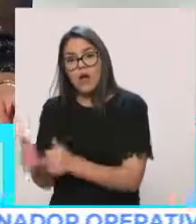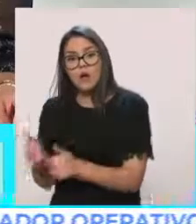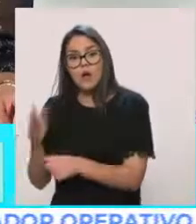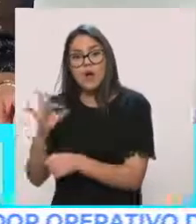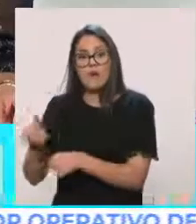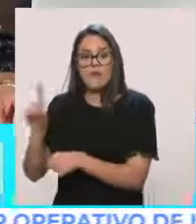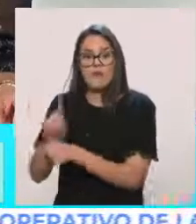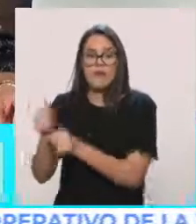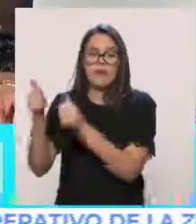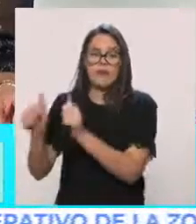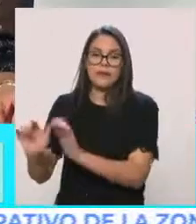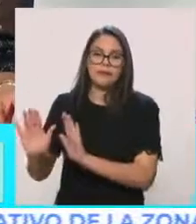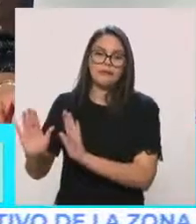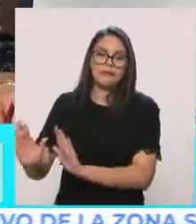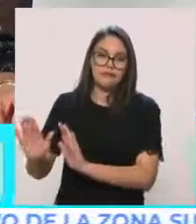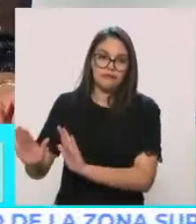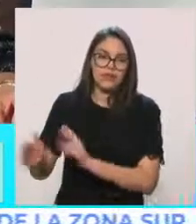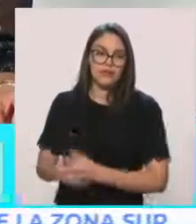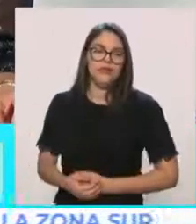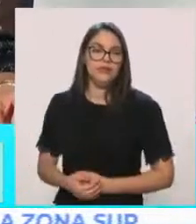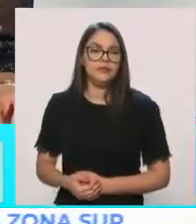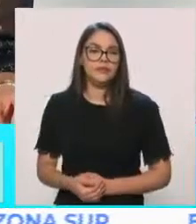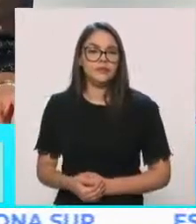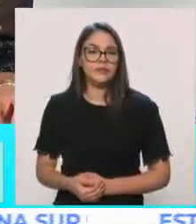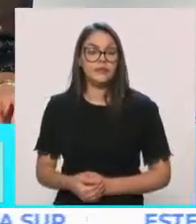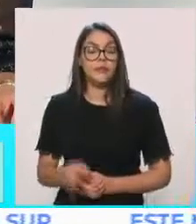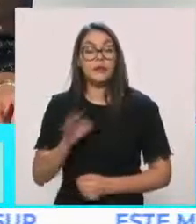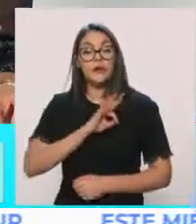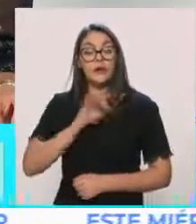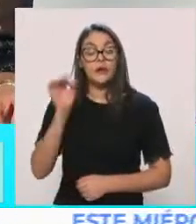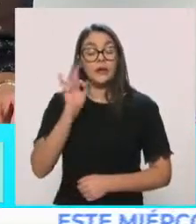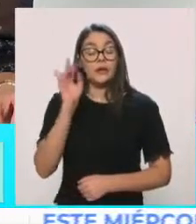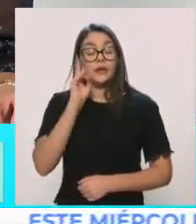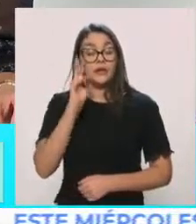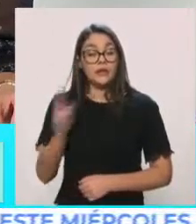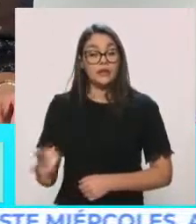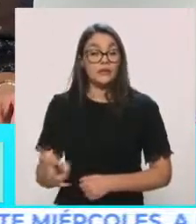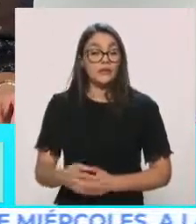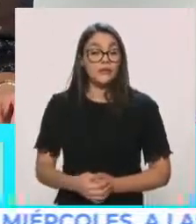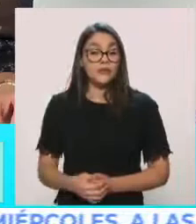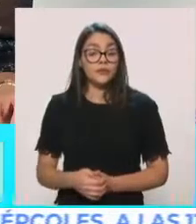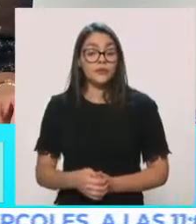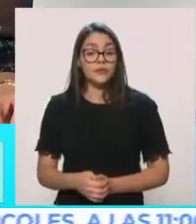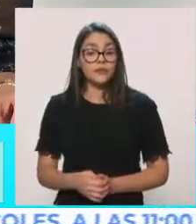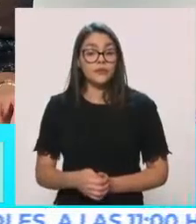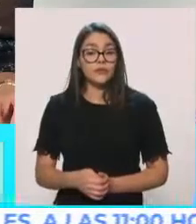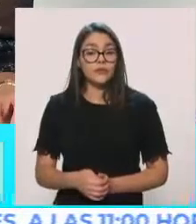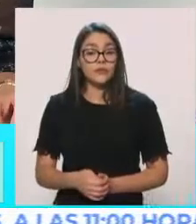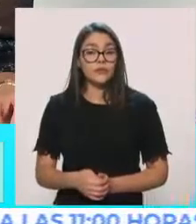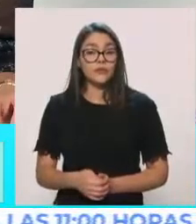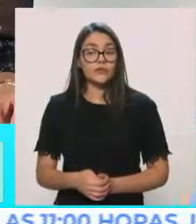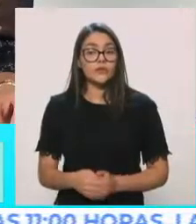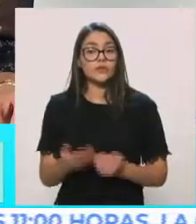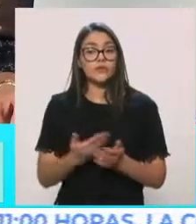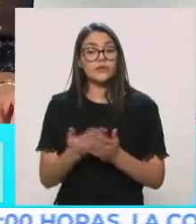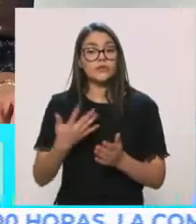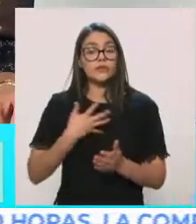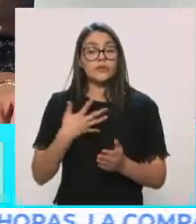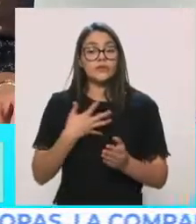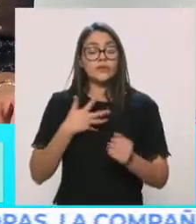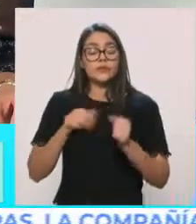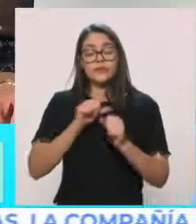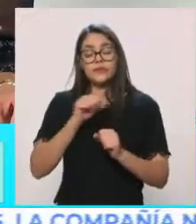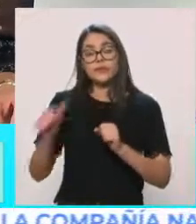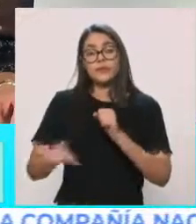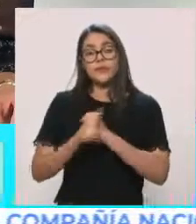cuarentena. Estamos teniendo una reacción de la sociedad importante, ya que se está viendo en el insumo que